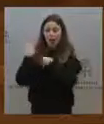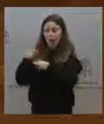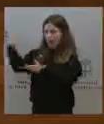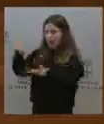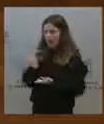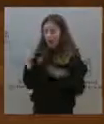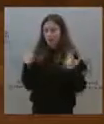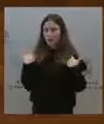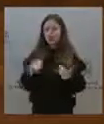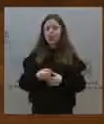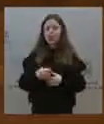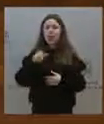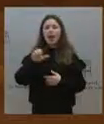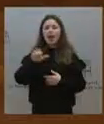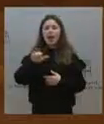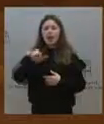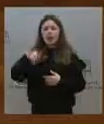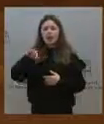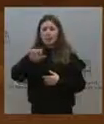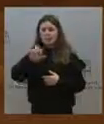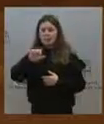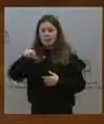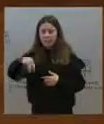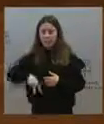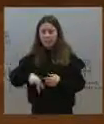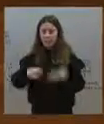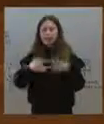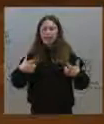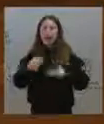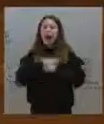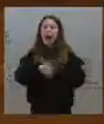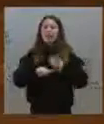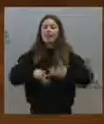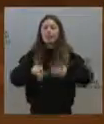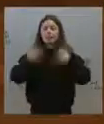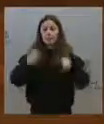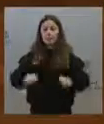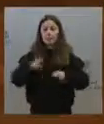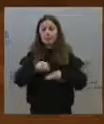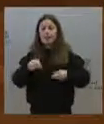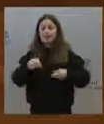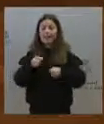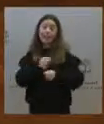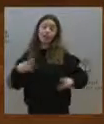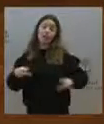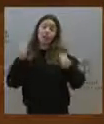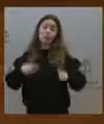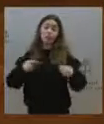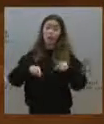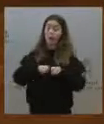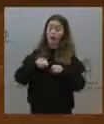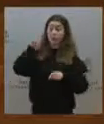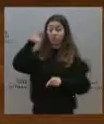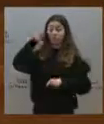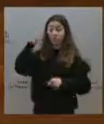le asigna esta frase a él, hacer siempre lo mismo y esperar resultados distintos es síntoma de locura. Lo malo es que las consecuencias de esta